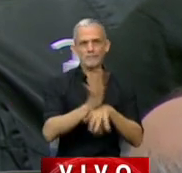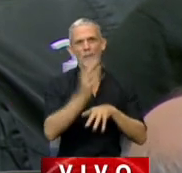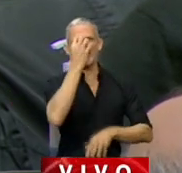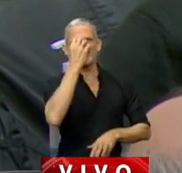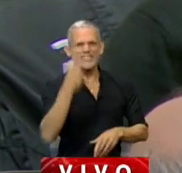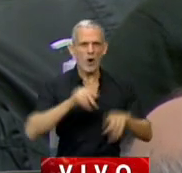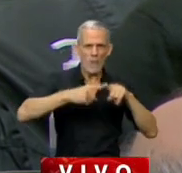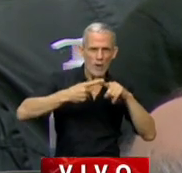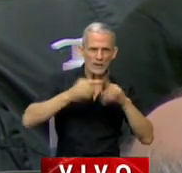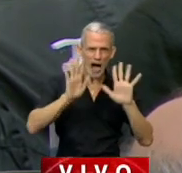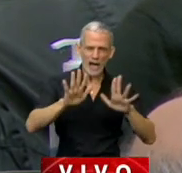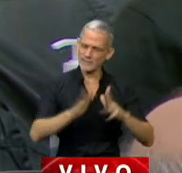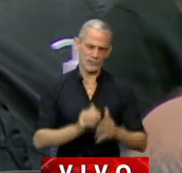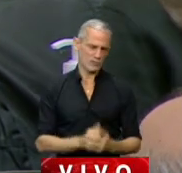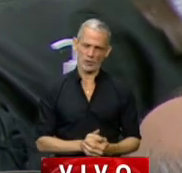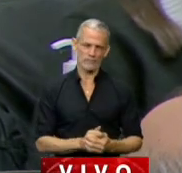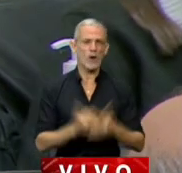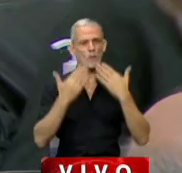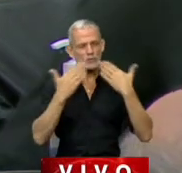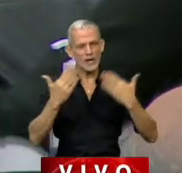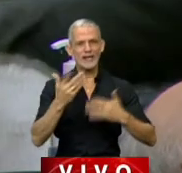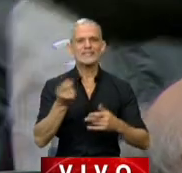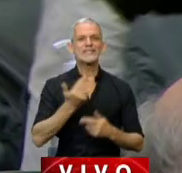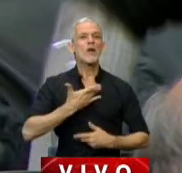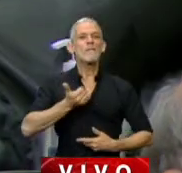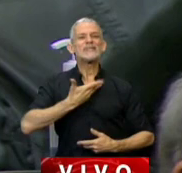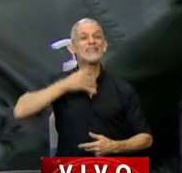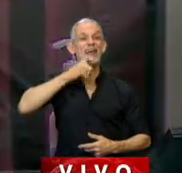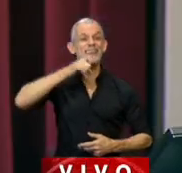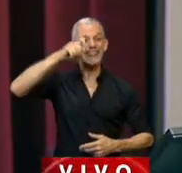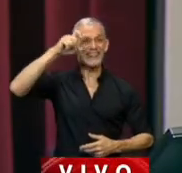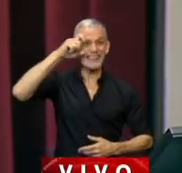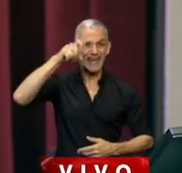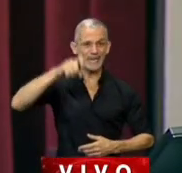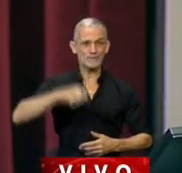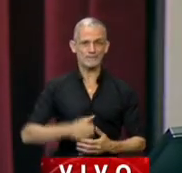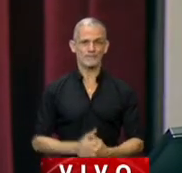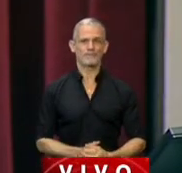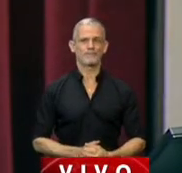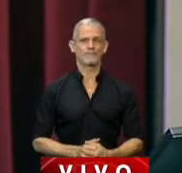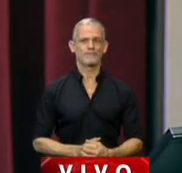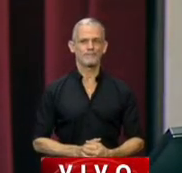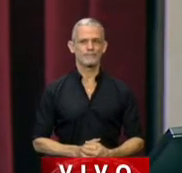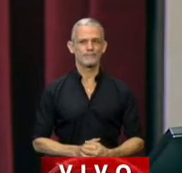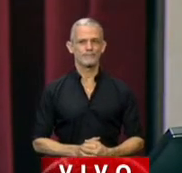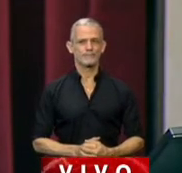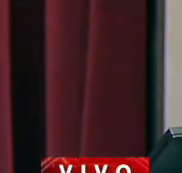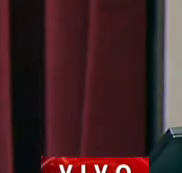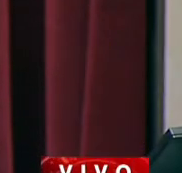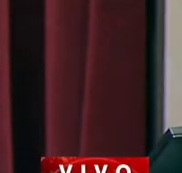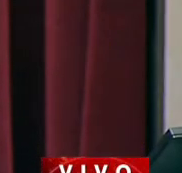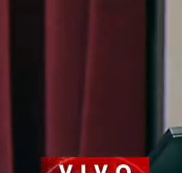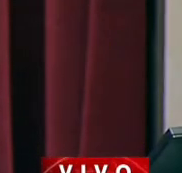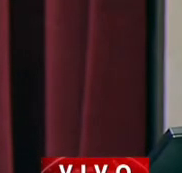de la política. Muchas gracias, señora Presidente. Gracias, diputada. En uso de la palabra, la diputada Romina del Pla.